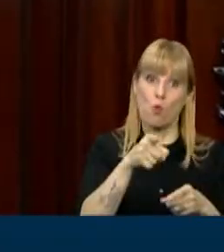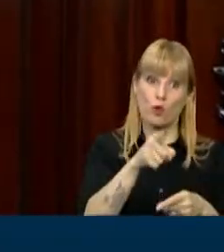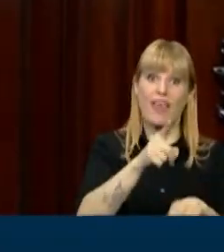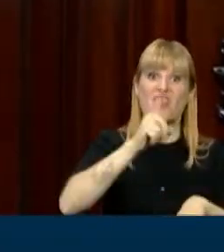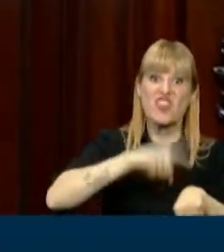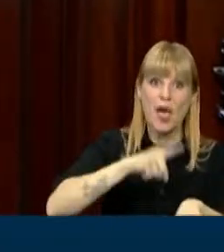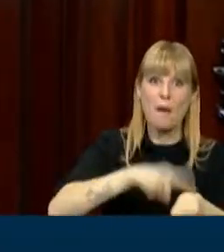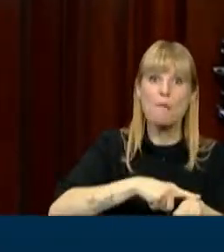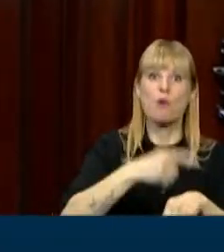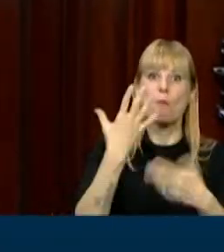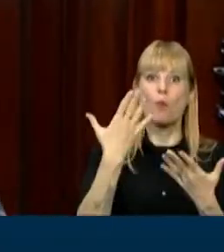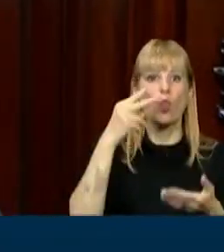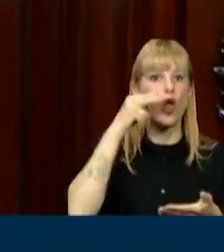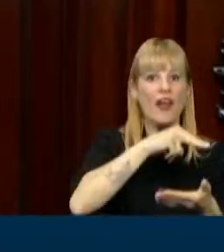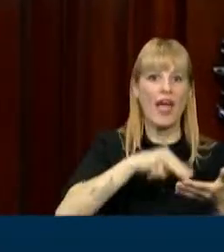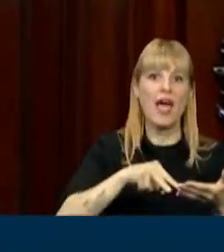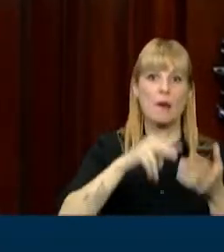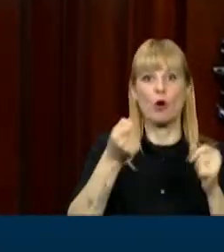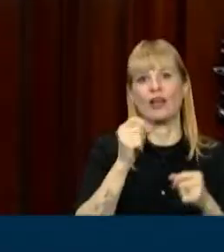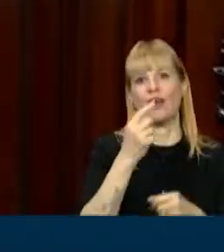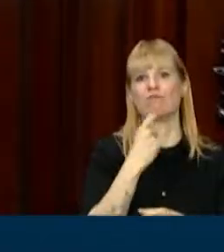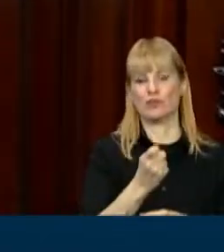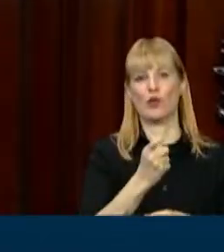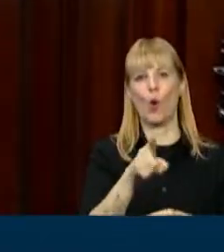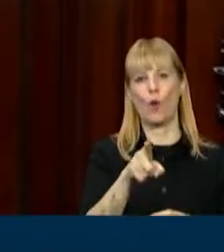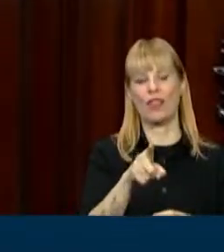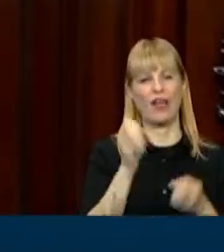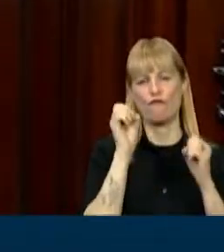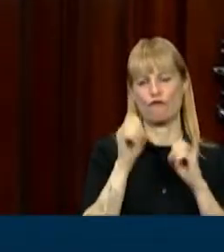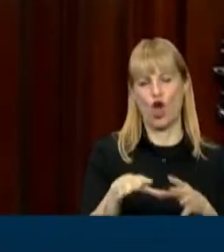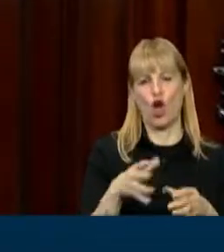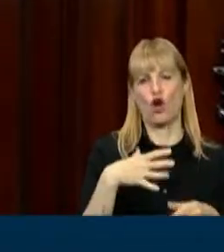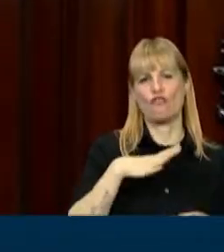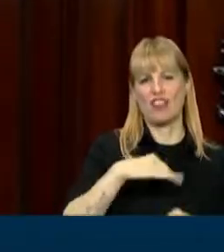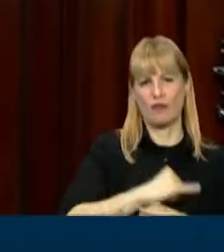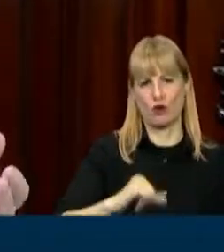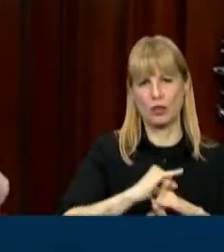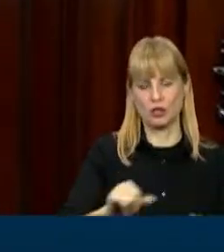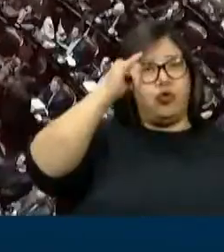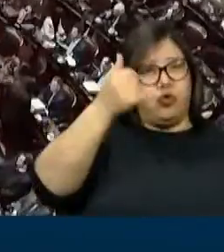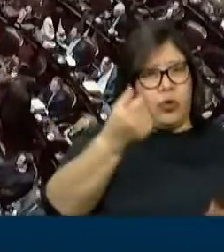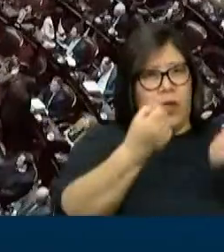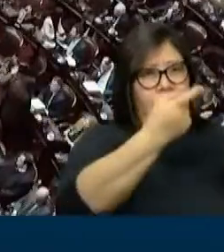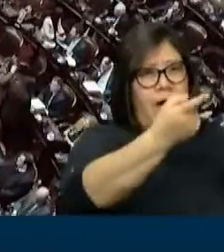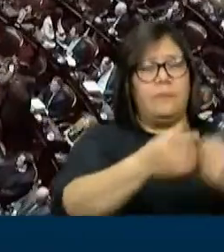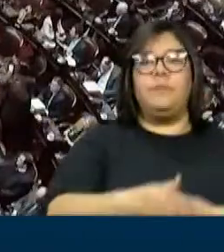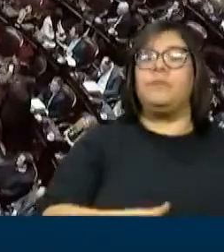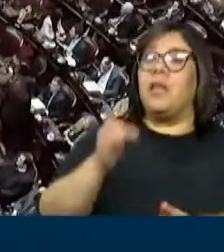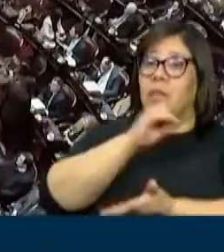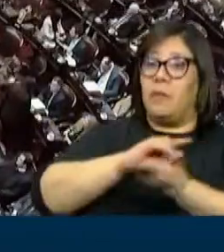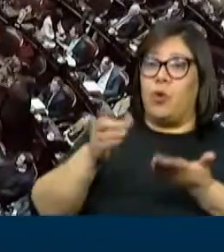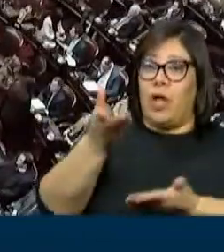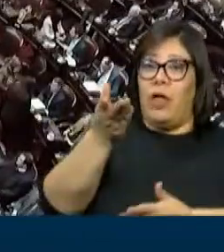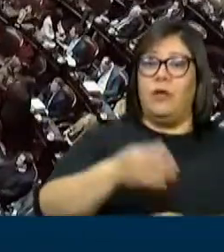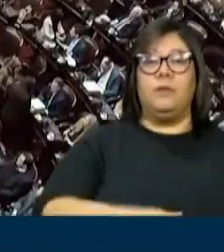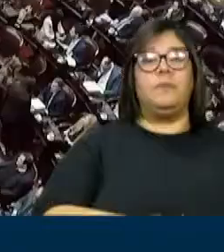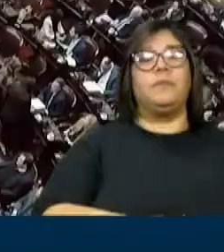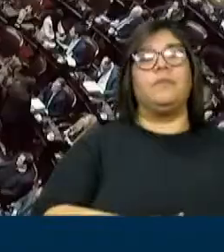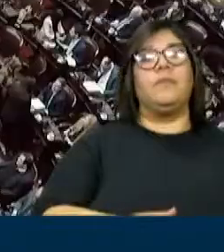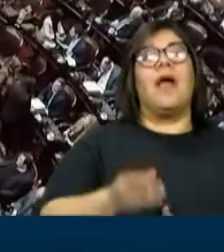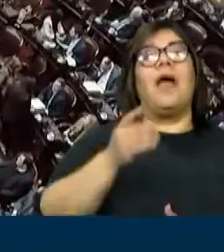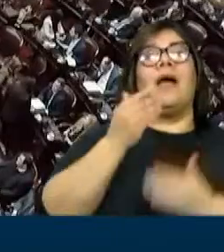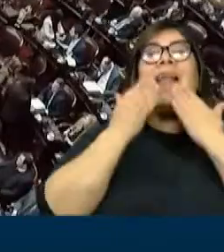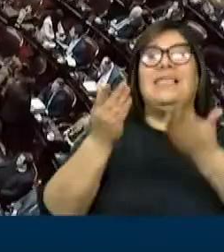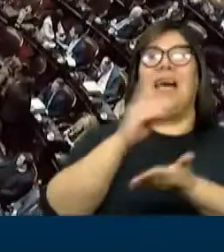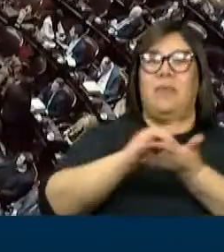y que tienen que ver con Sí. justamente los audios, bueno, era un momento para que se asentara más la figura de Francos.